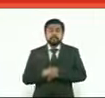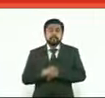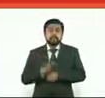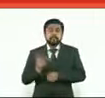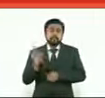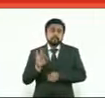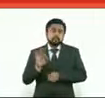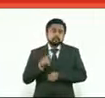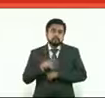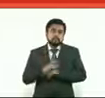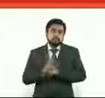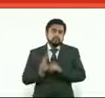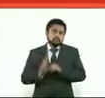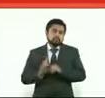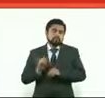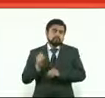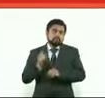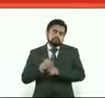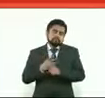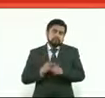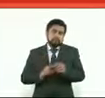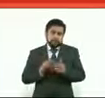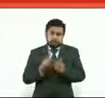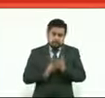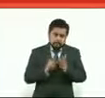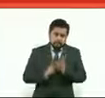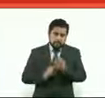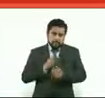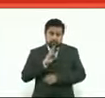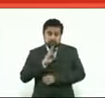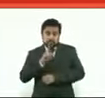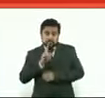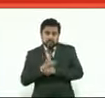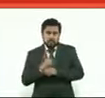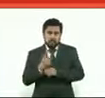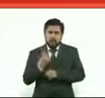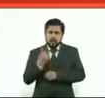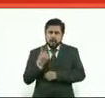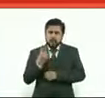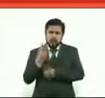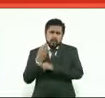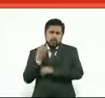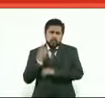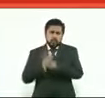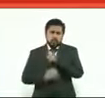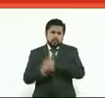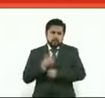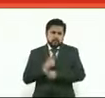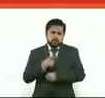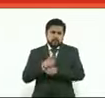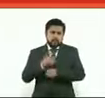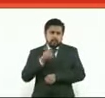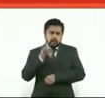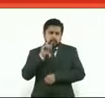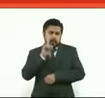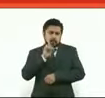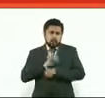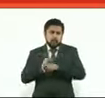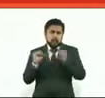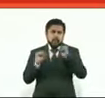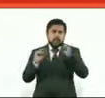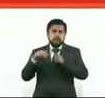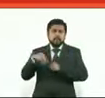pueda romper la marca de hace un par de años. Es la marca vigente en la categoría femenil, mientras